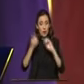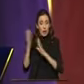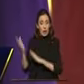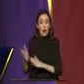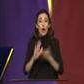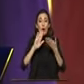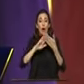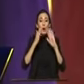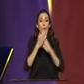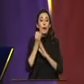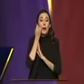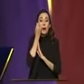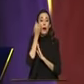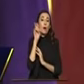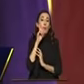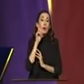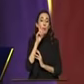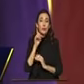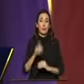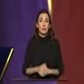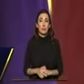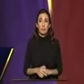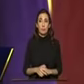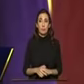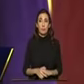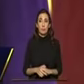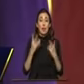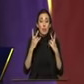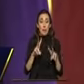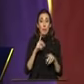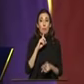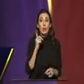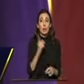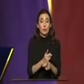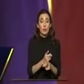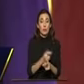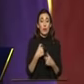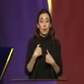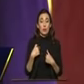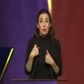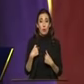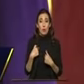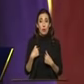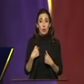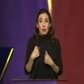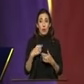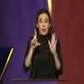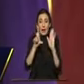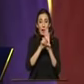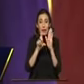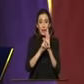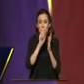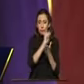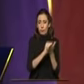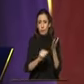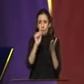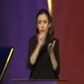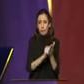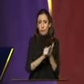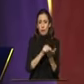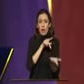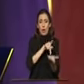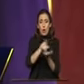indígenas, afroecuatorianos y montubios. Por cierto, he dispuesto la derogatoria del acuerdo de